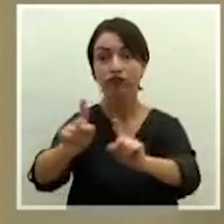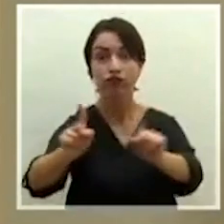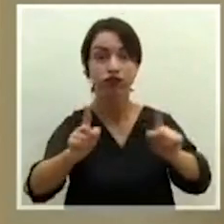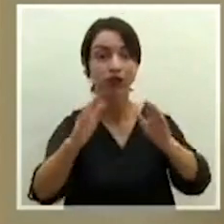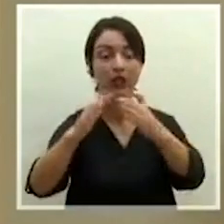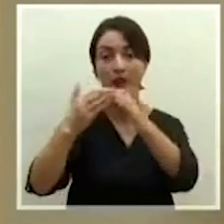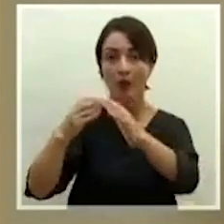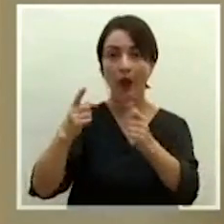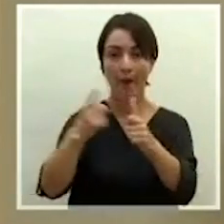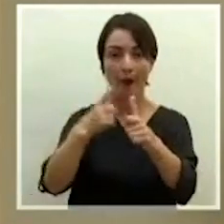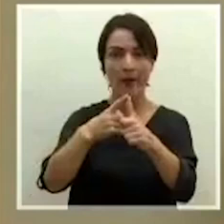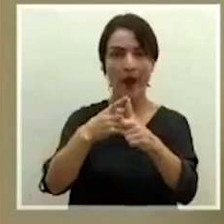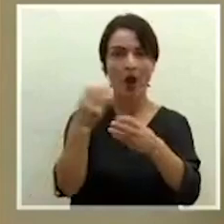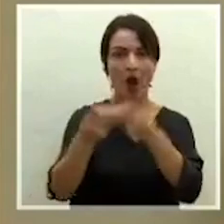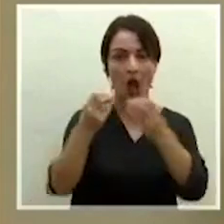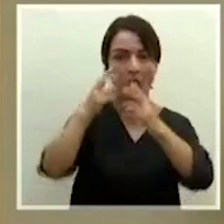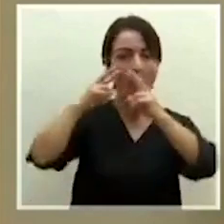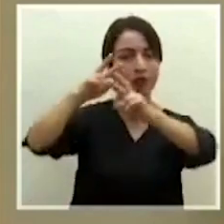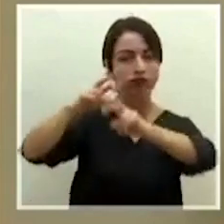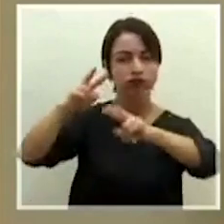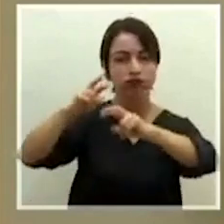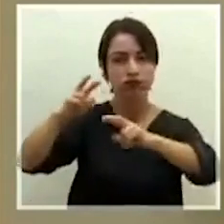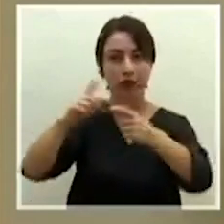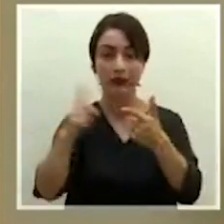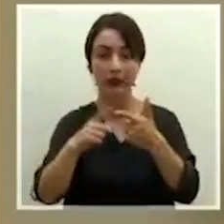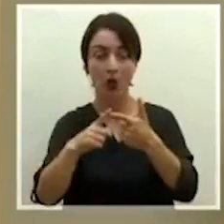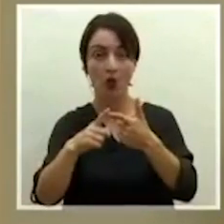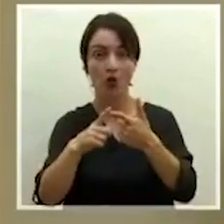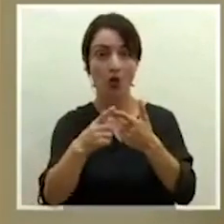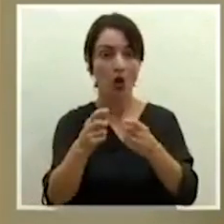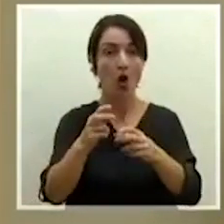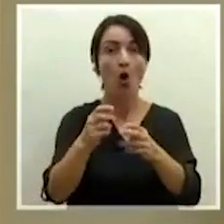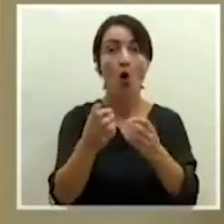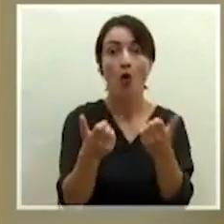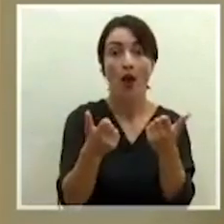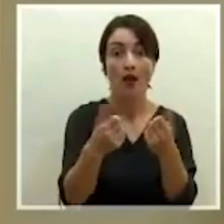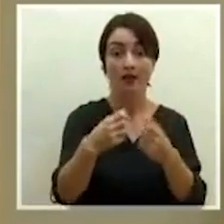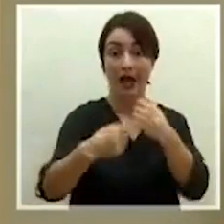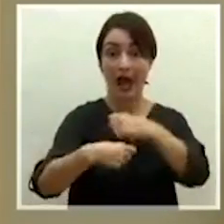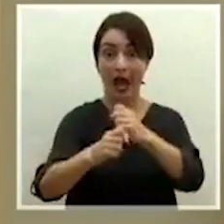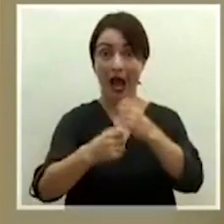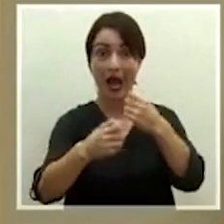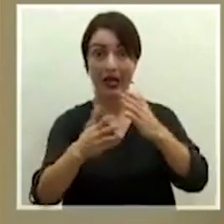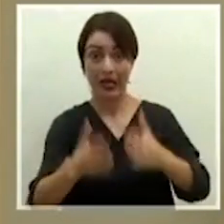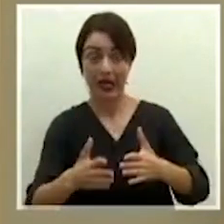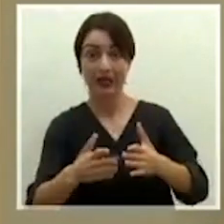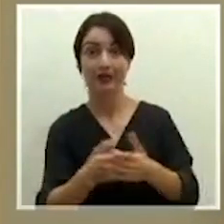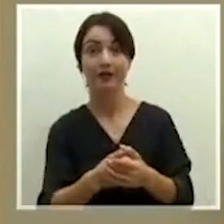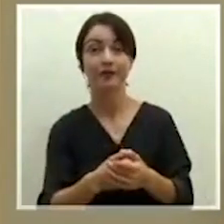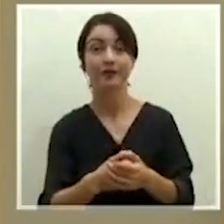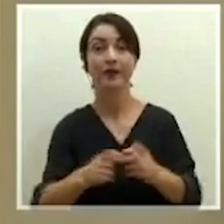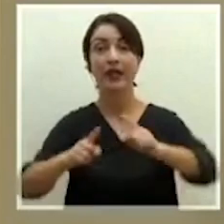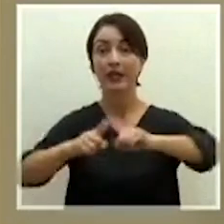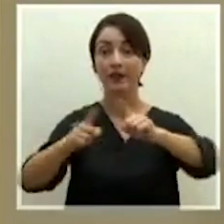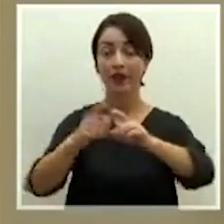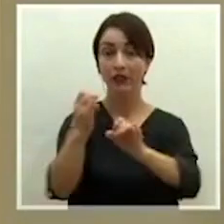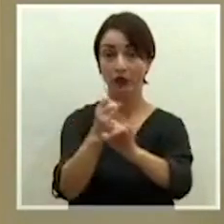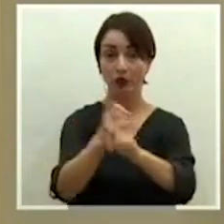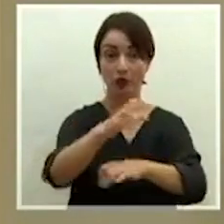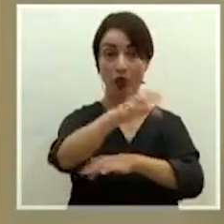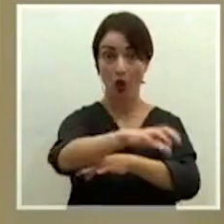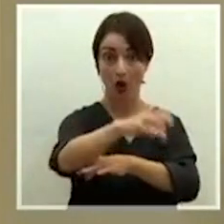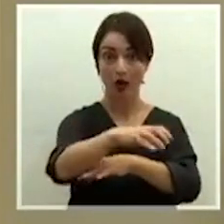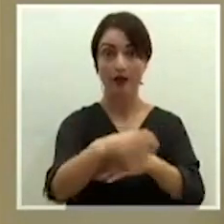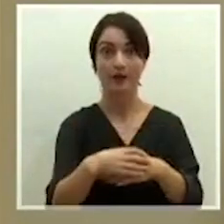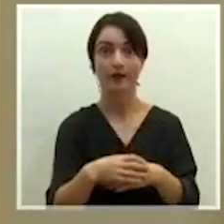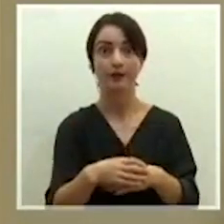con observación que se hace y coordinación directa también que se hace con los alcaldes, con las alcaldesas y con las autoridades locales. Entonces,